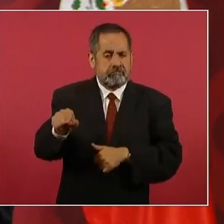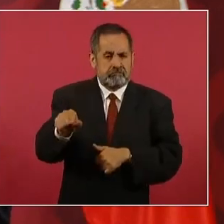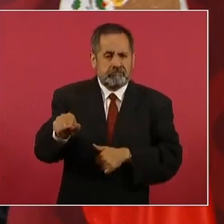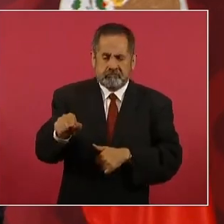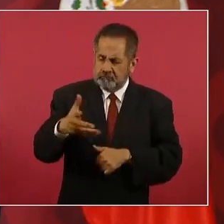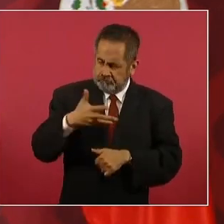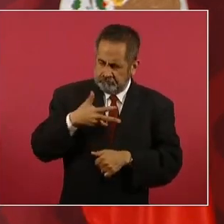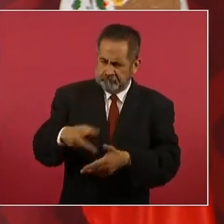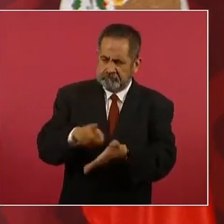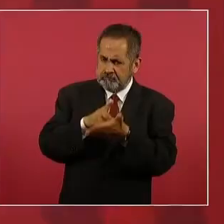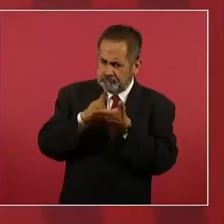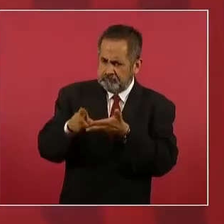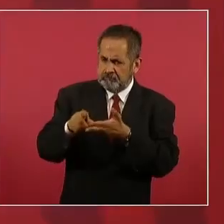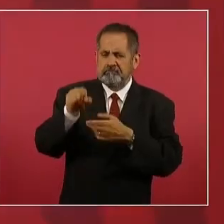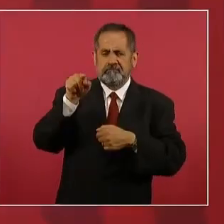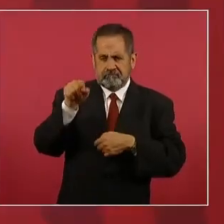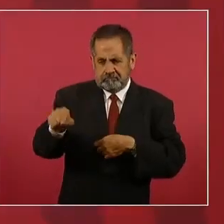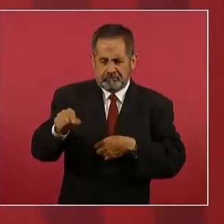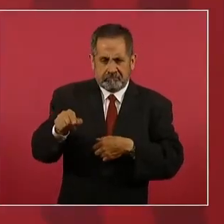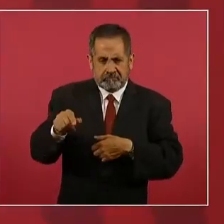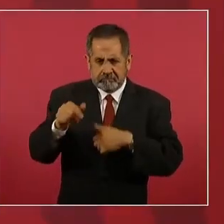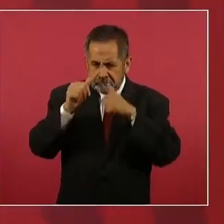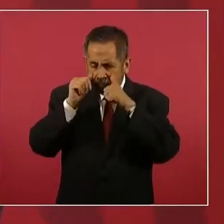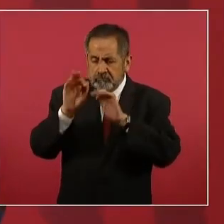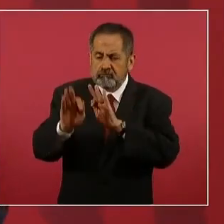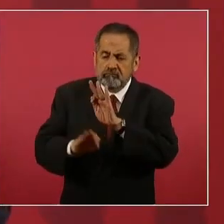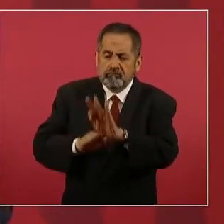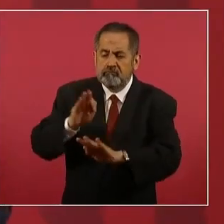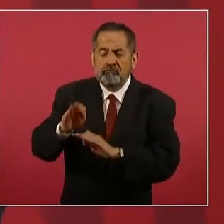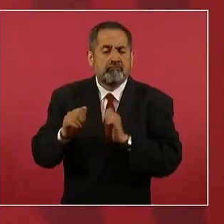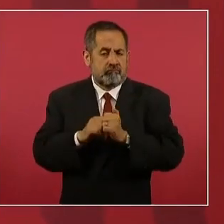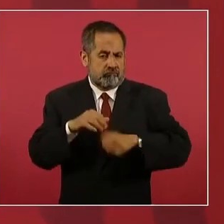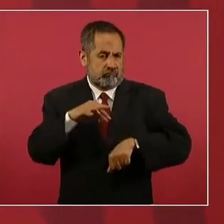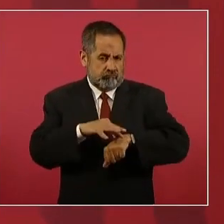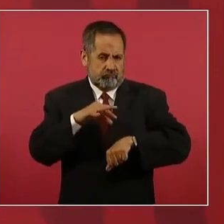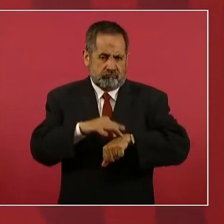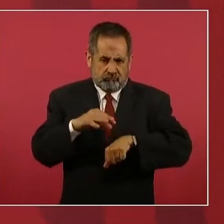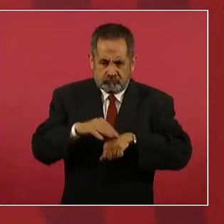tenga el derecho a ser atendido por un médico,